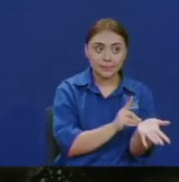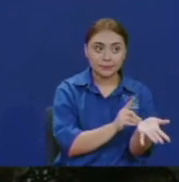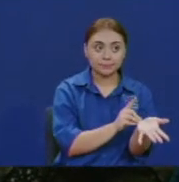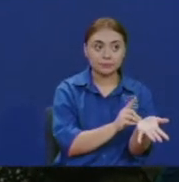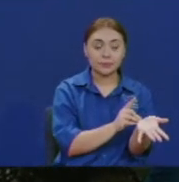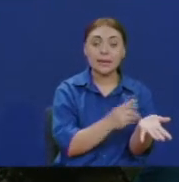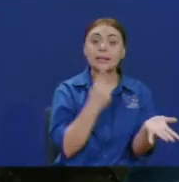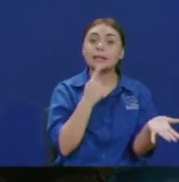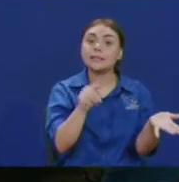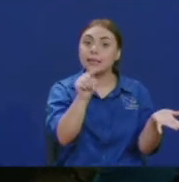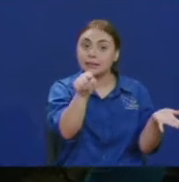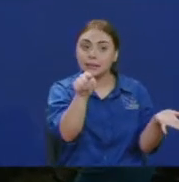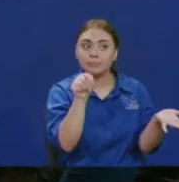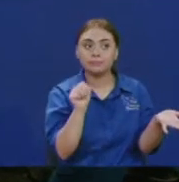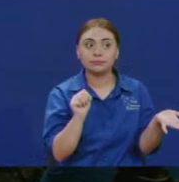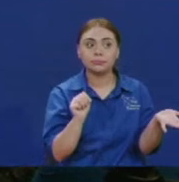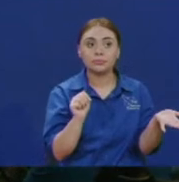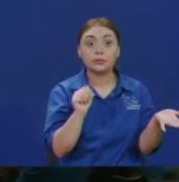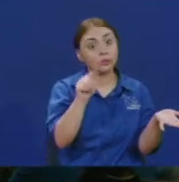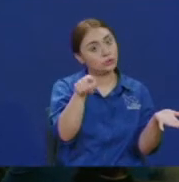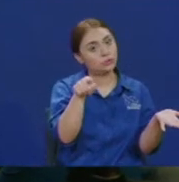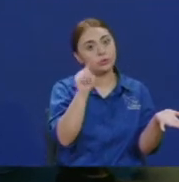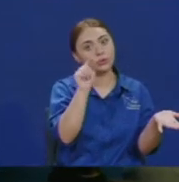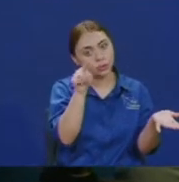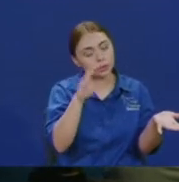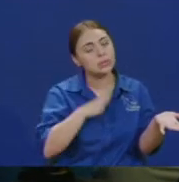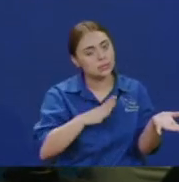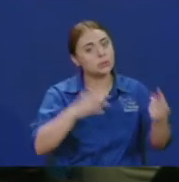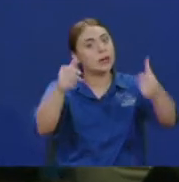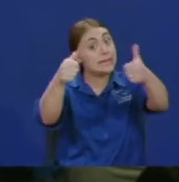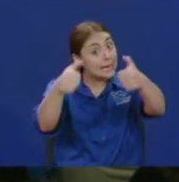le dicen a uno, va a hacerse un examen de sangre,